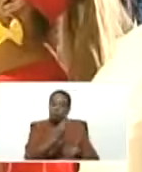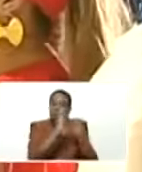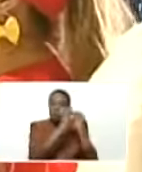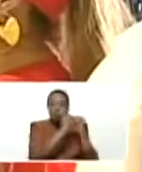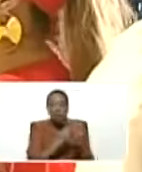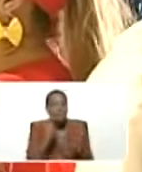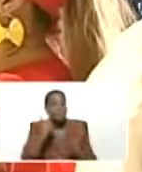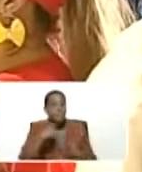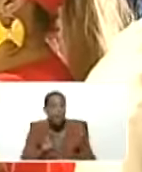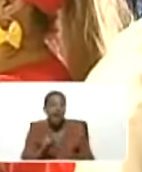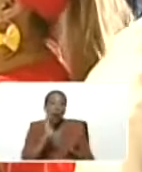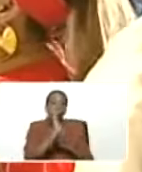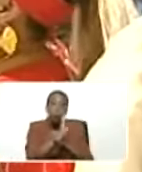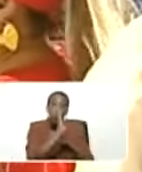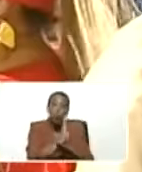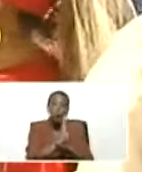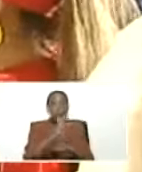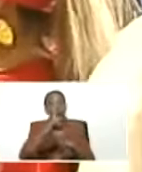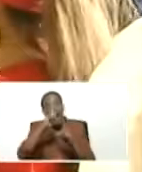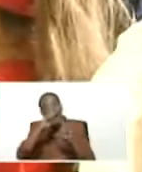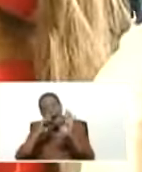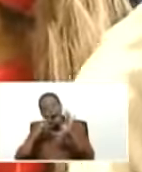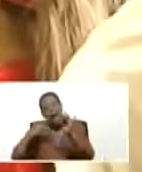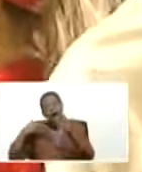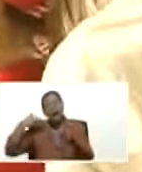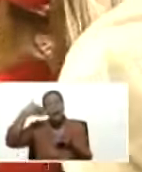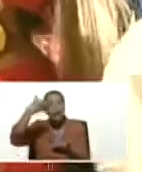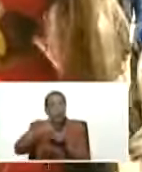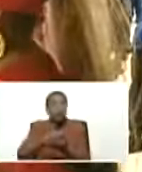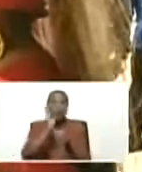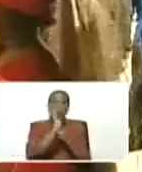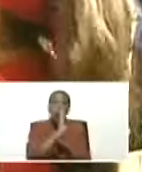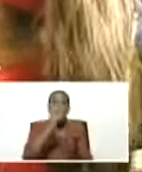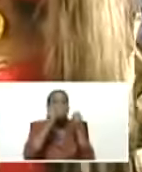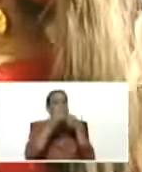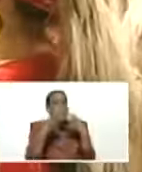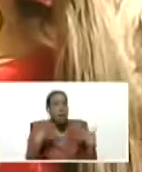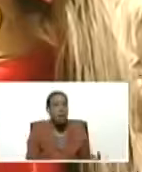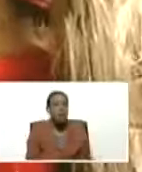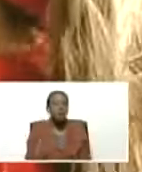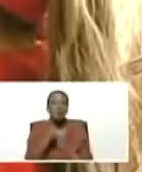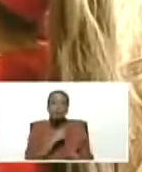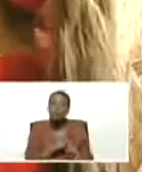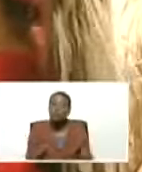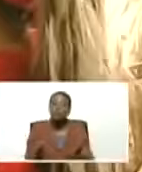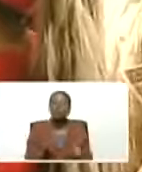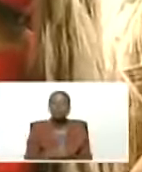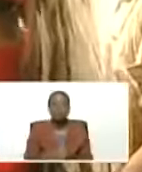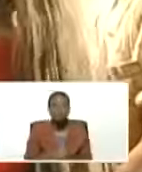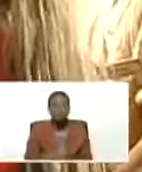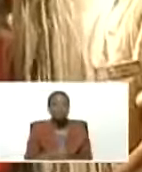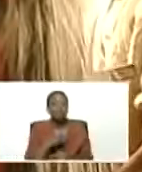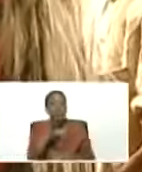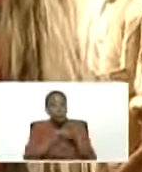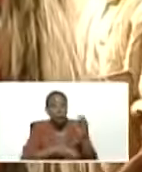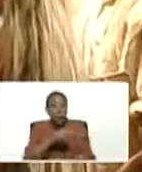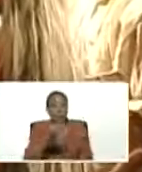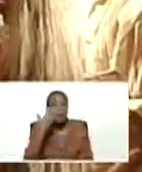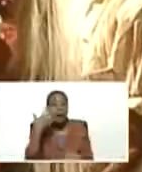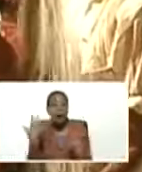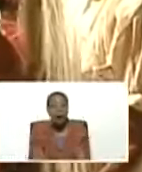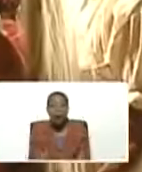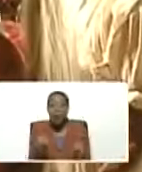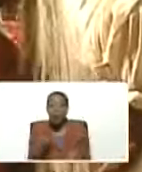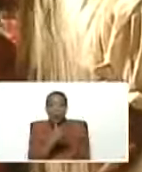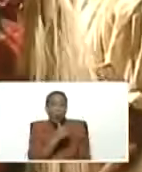Pero mientras yo la mantuve durante años, eso se mantenía lindo y bello. Ah, todo tiene la vida una explicación. Pero eso pasó a la gobernación y